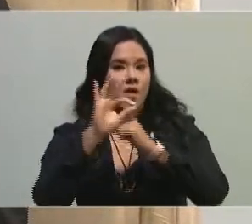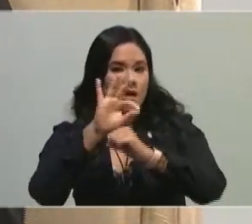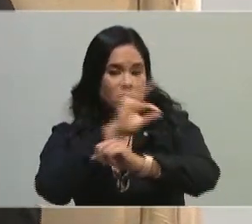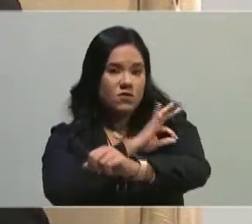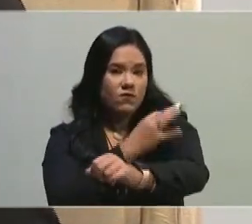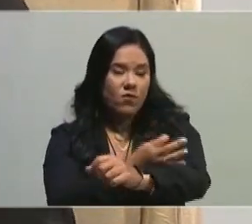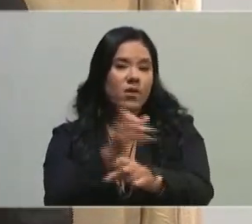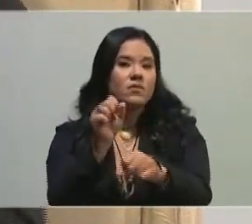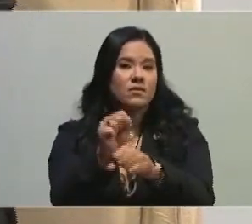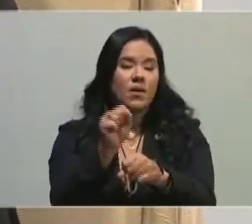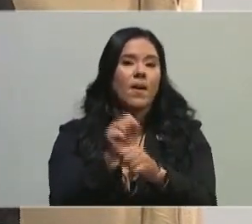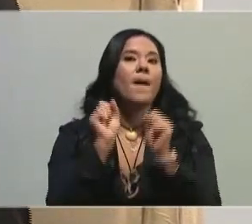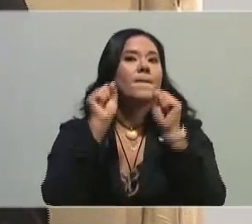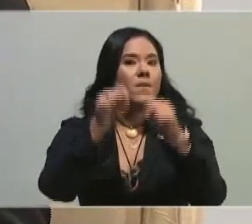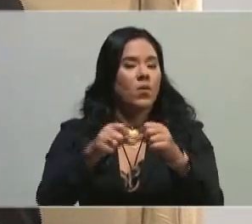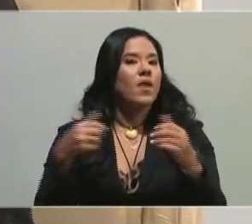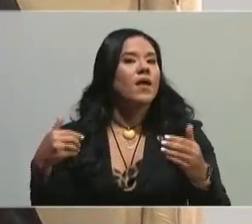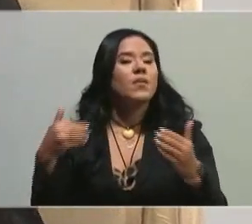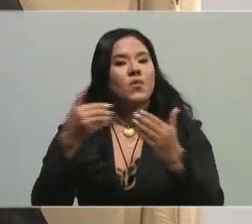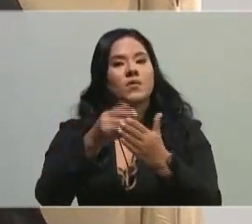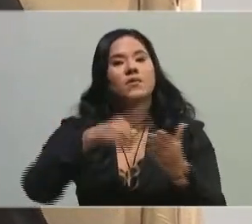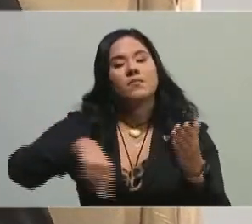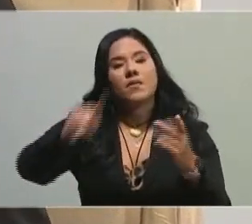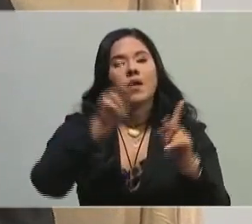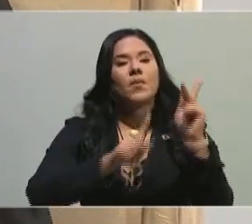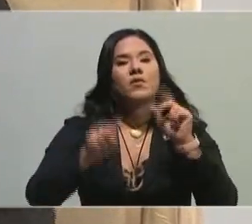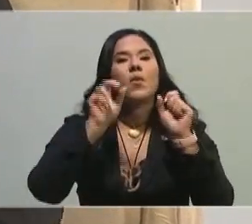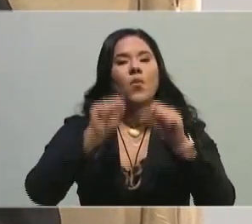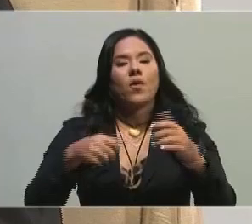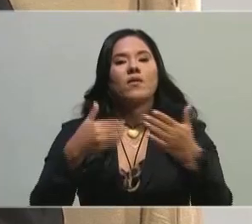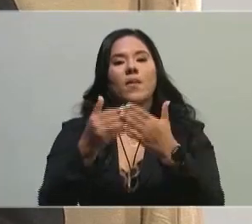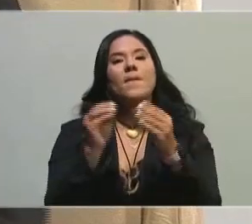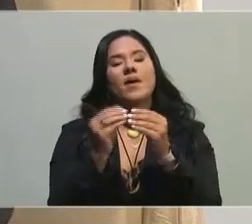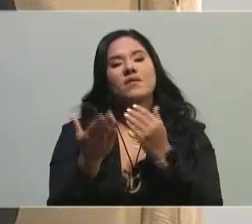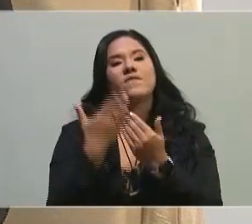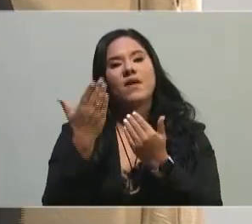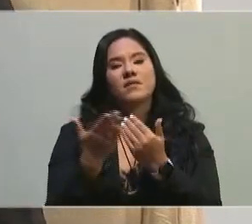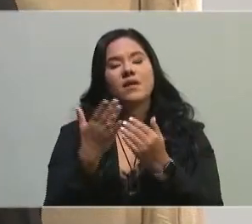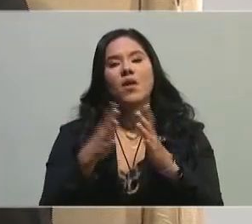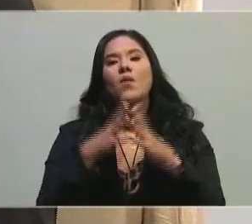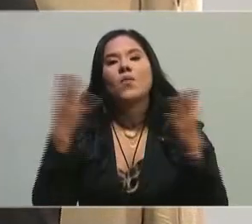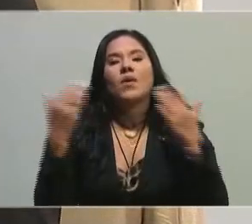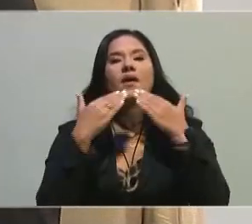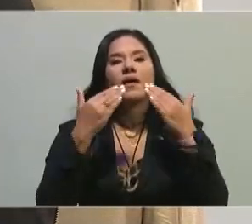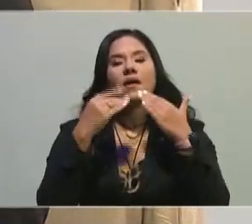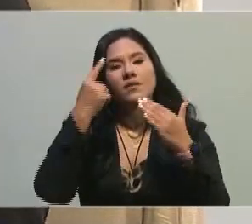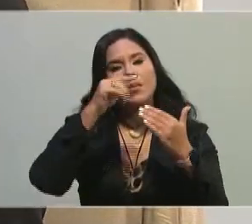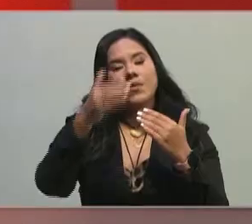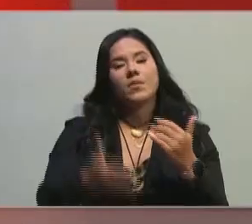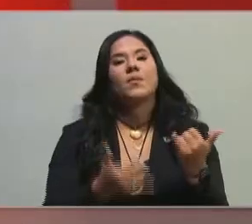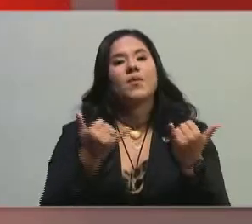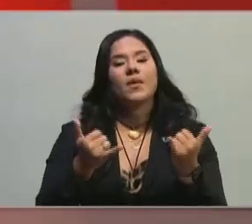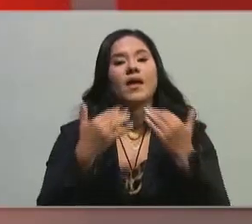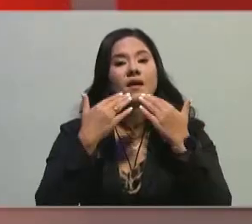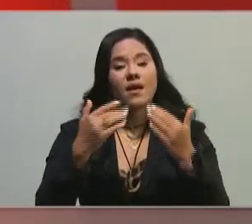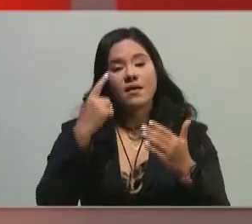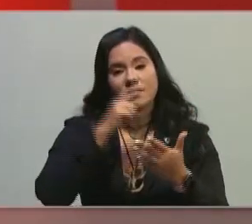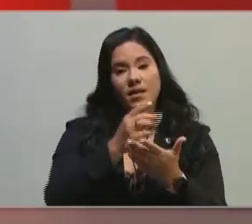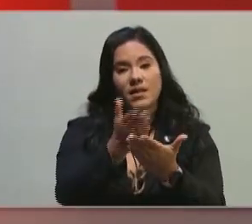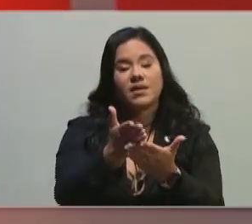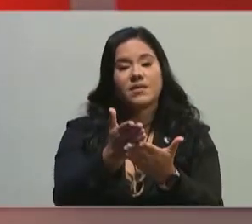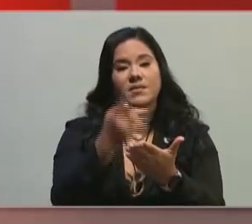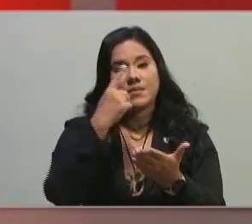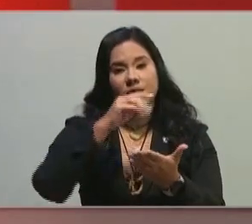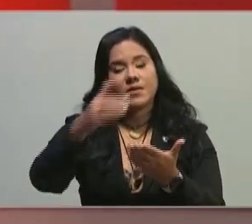comisiones como estas que puedan impulsar a que las personas lo lleven un poquito más fácil Gracias por estar aquí el día de hoy Gracias a ti